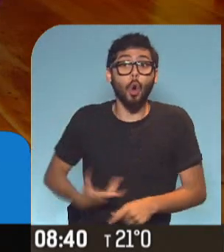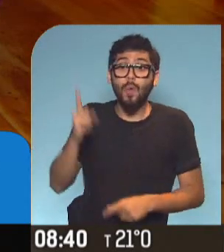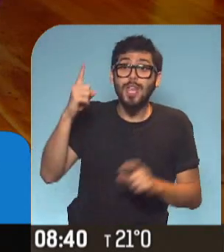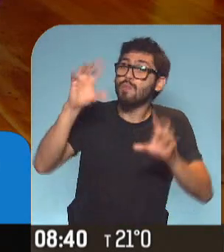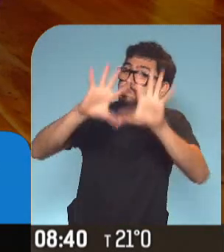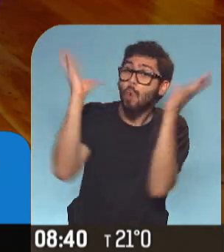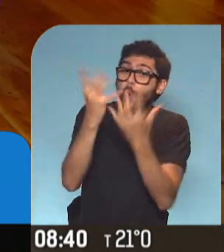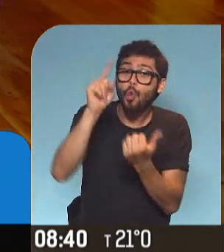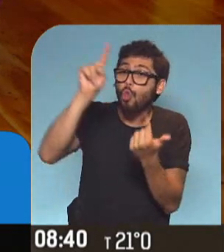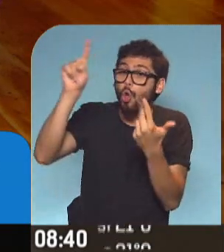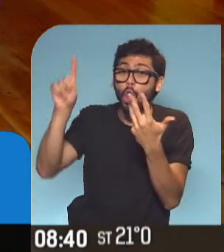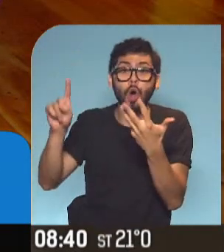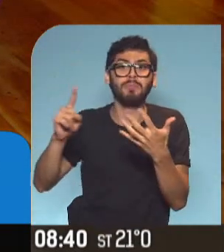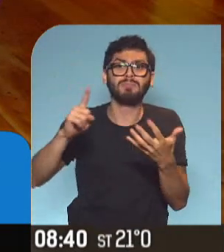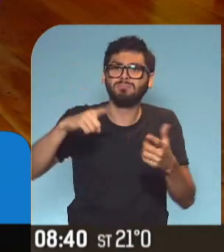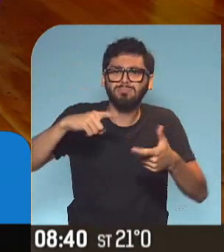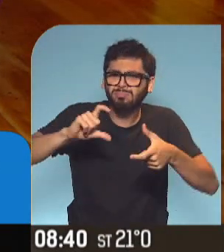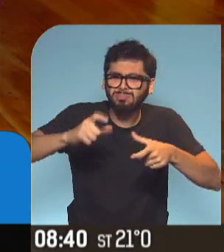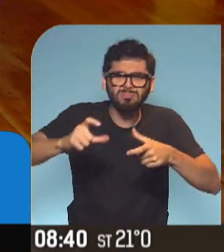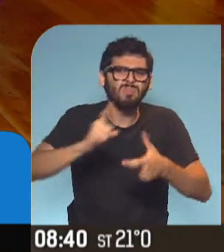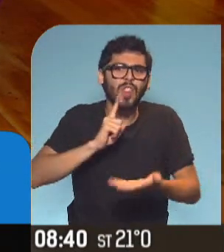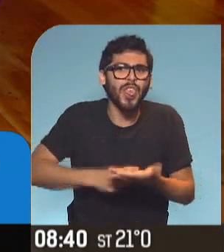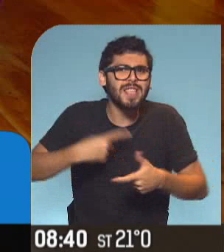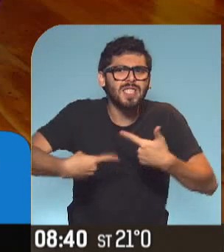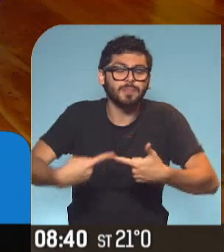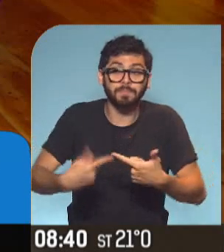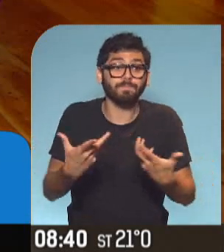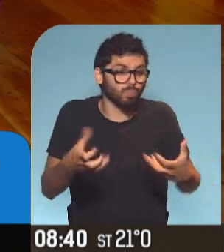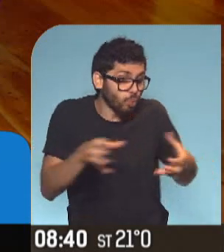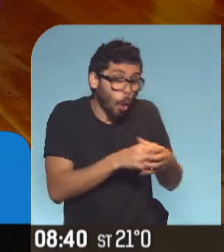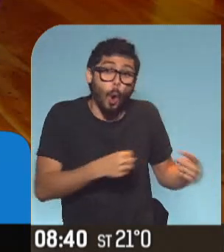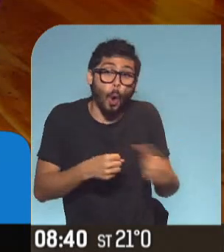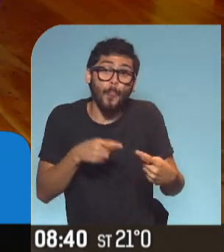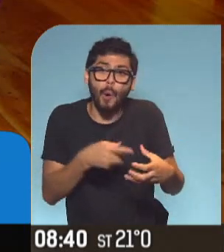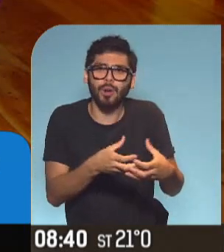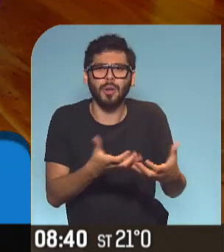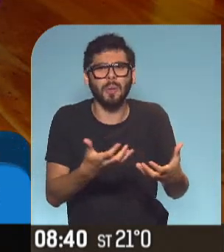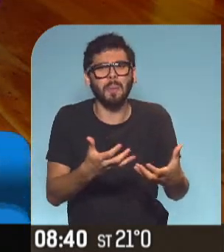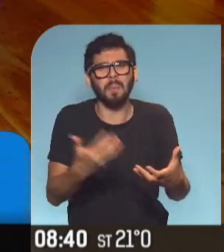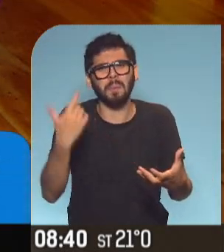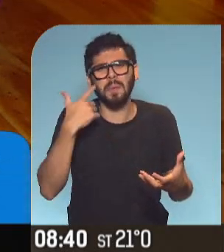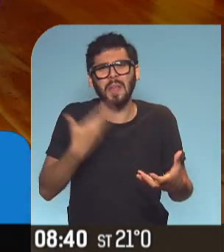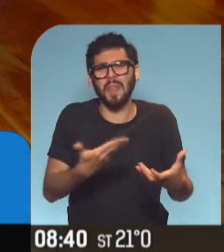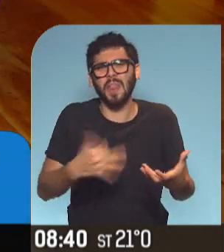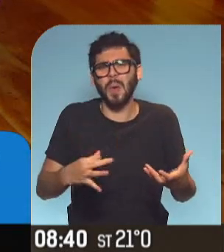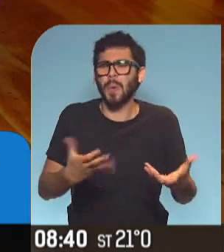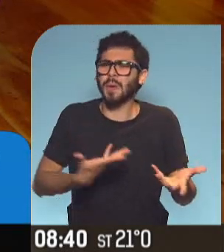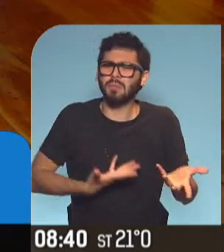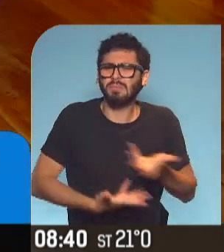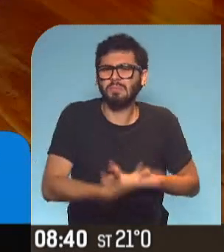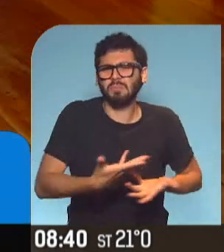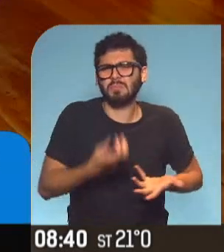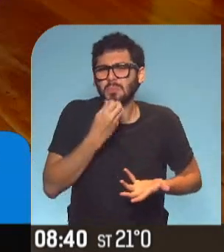y me parece que las oposiciones o los partidos de la oposición deberían tener una actitud mucho más colaborativa para tratar que estas decisiones